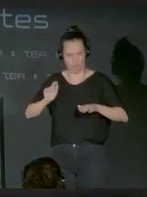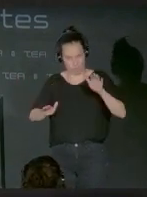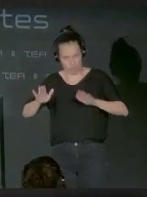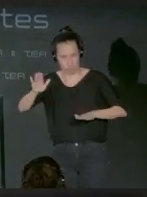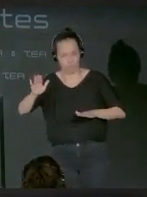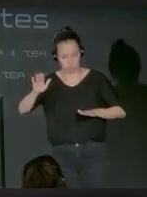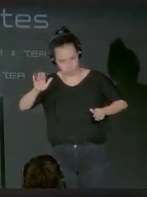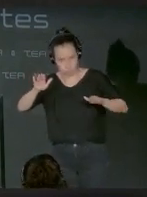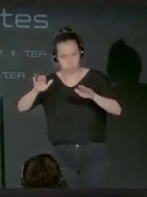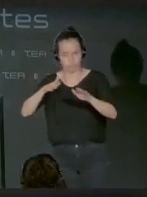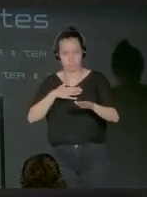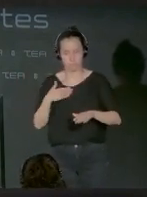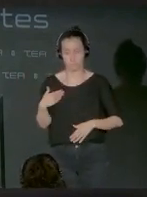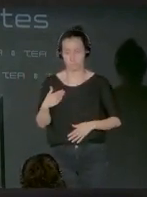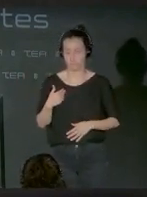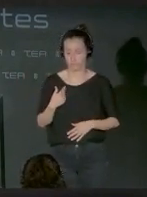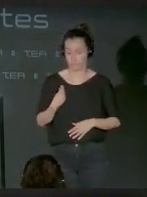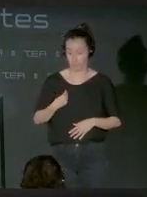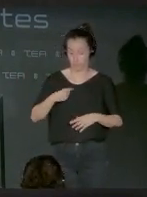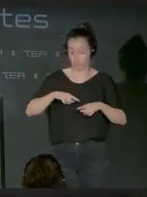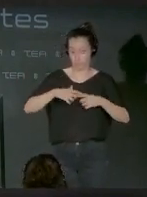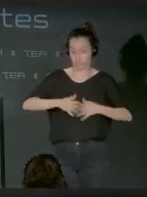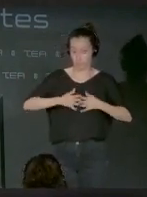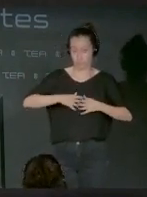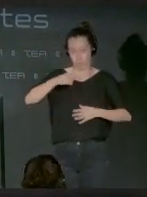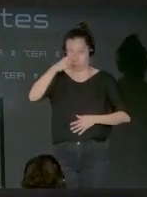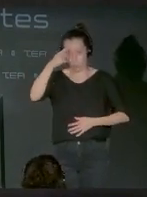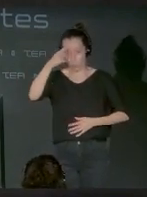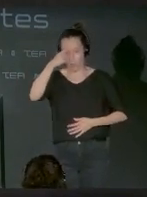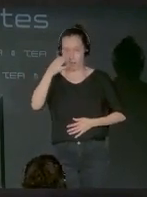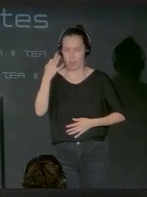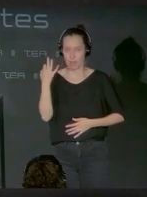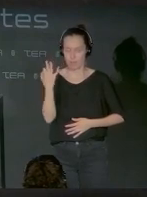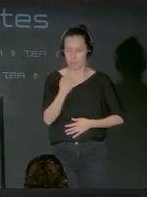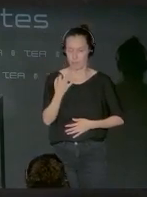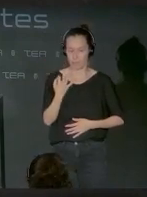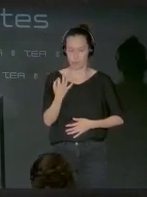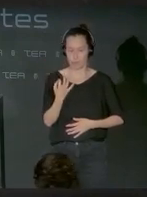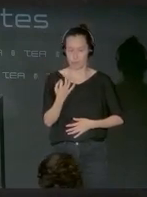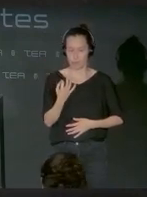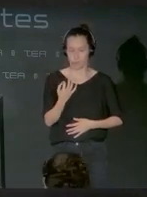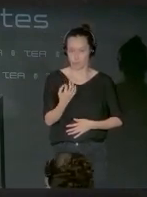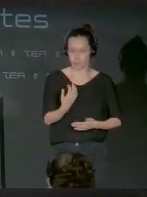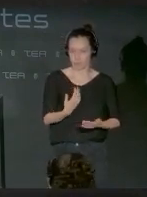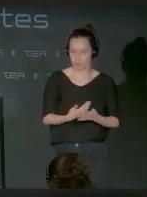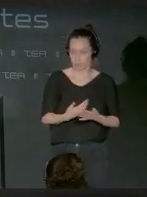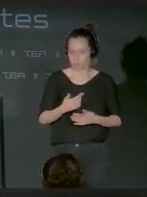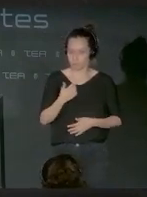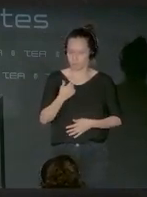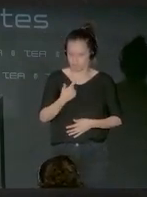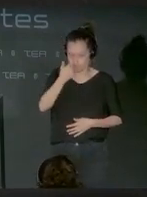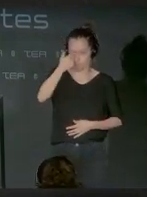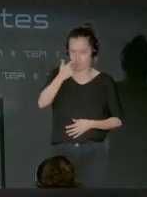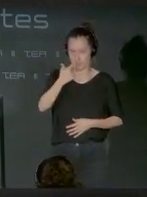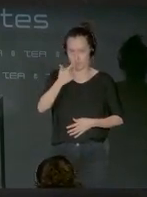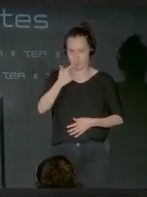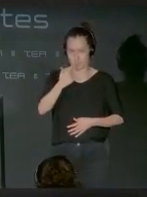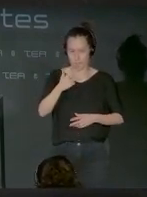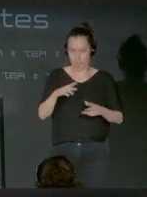además de las cuestiones tecnológicas y económicas desde el sector tenemos muy presentes las implicaciones sociales del videojuego